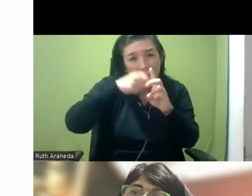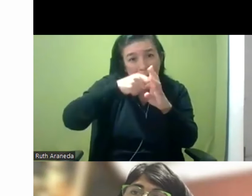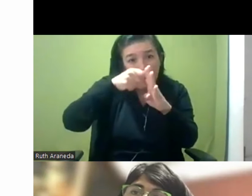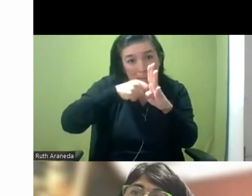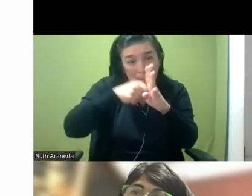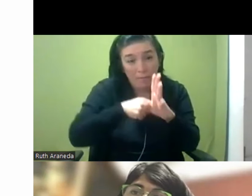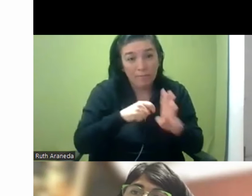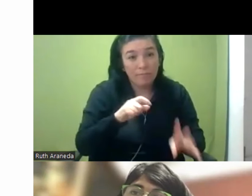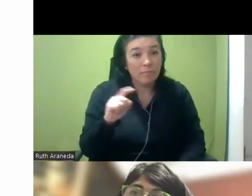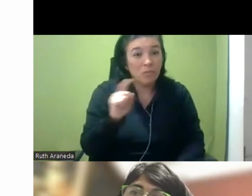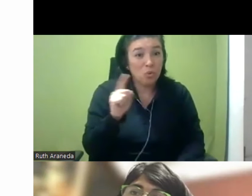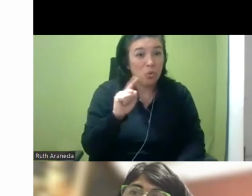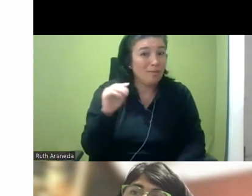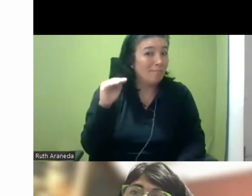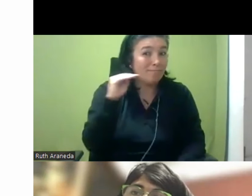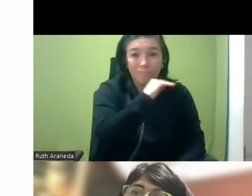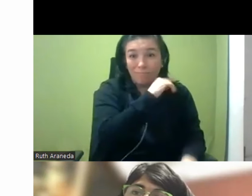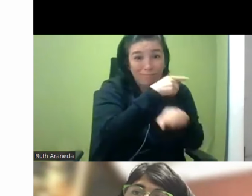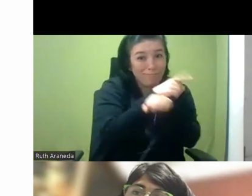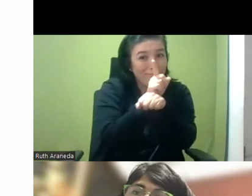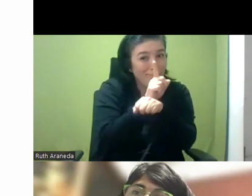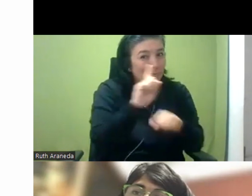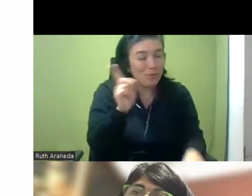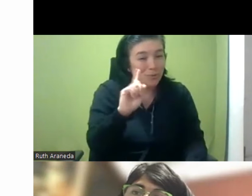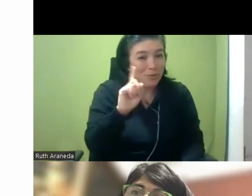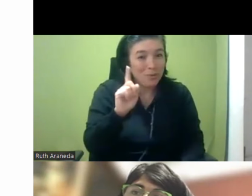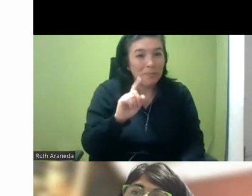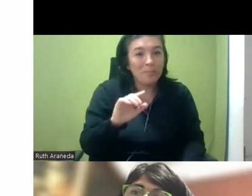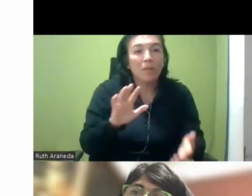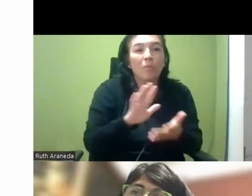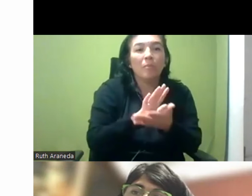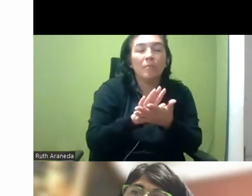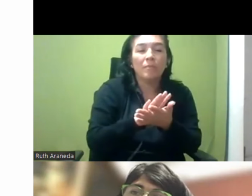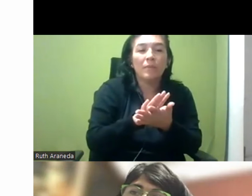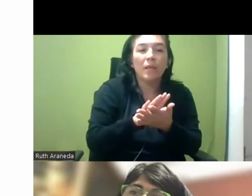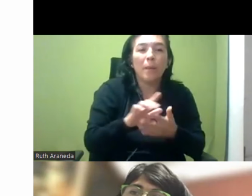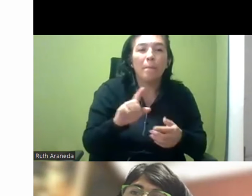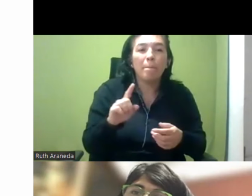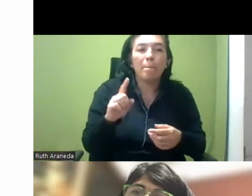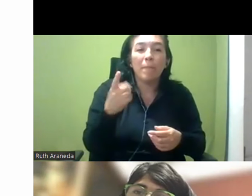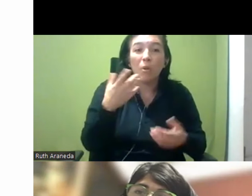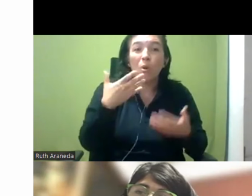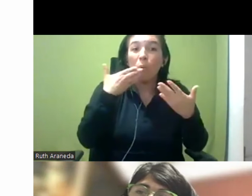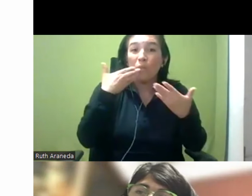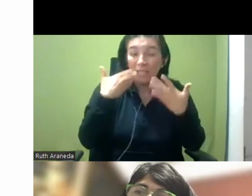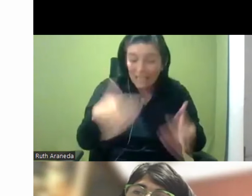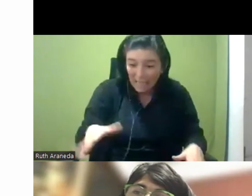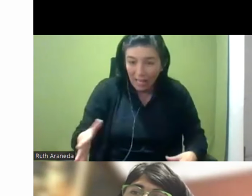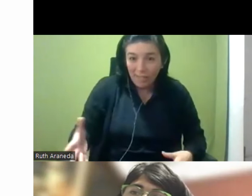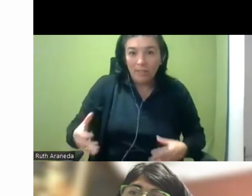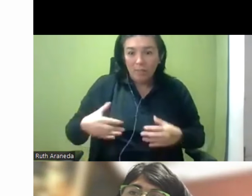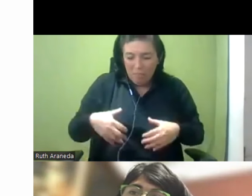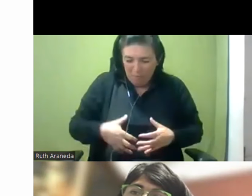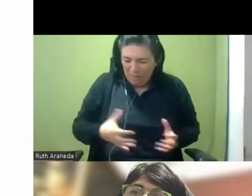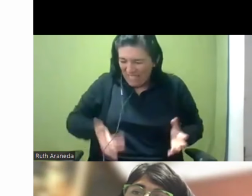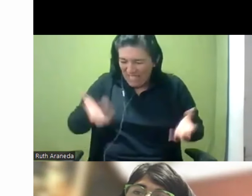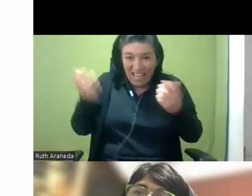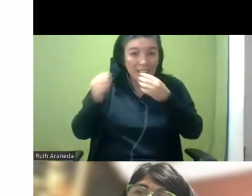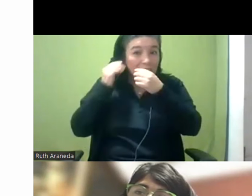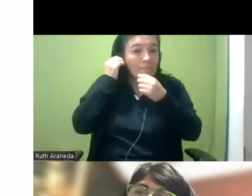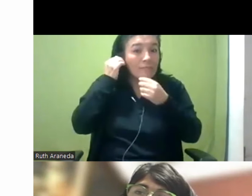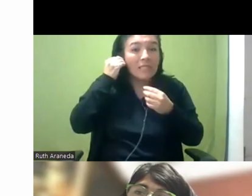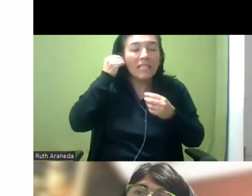cosa rápida. Después de reintegrar el volumen vía